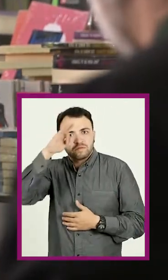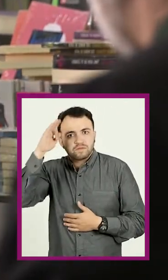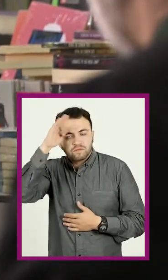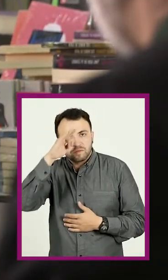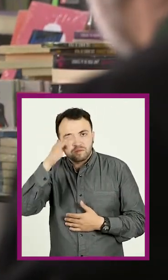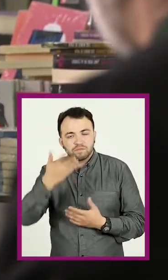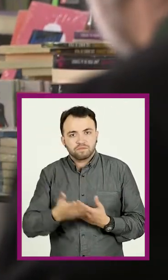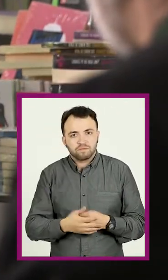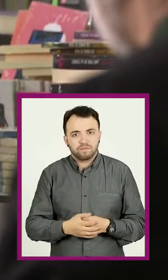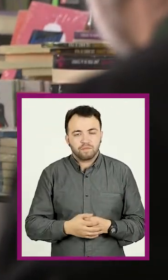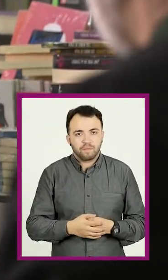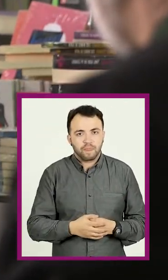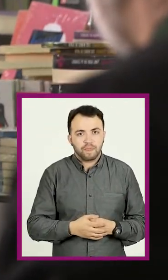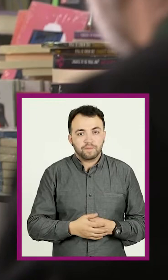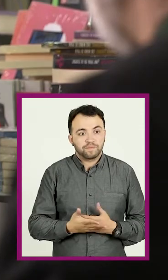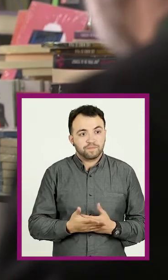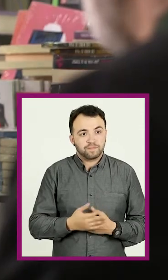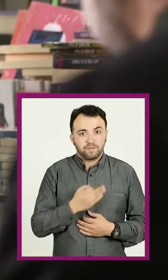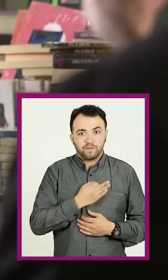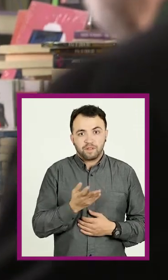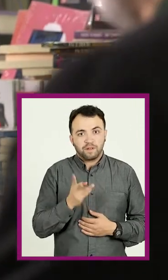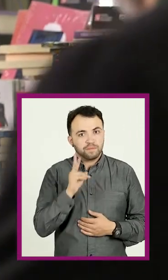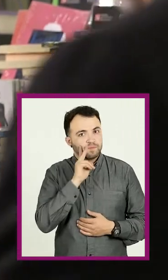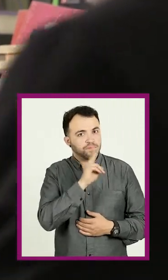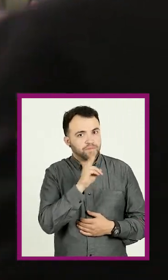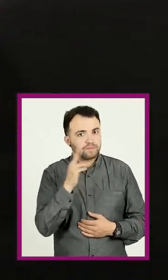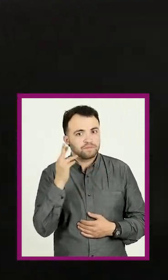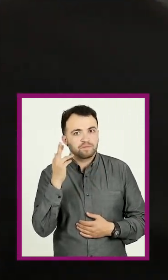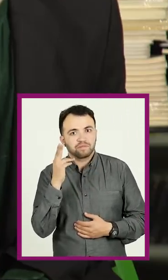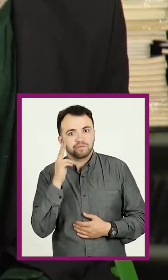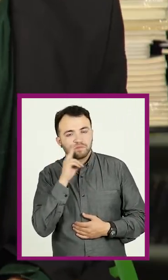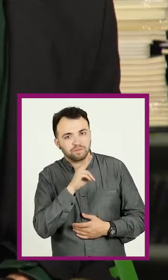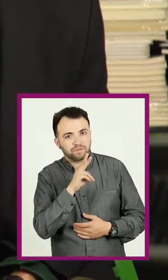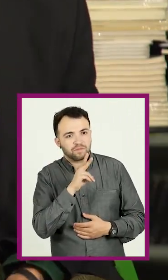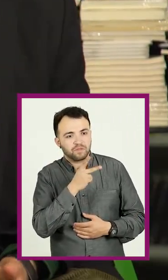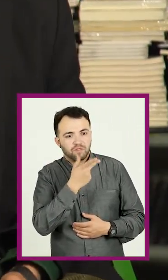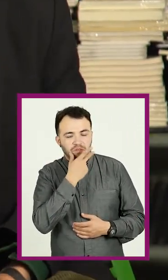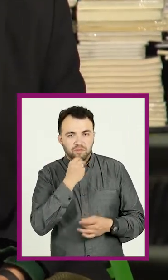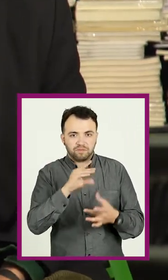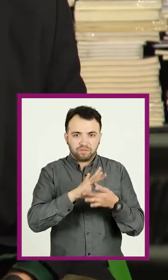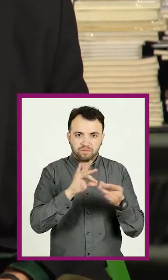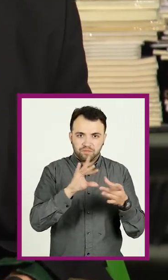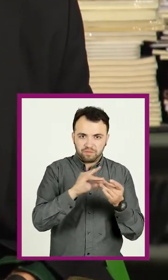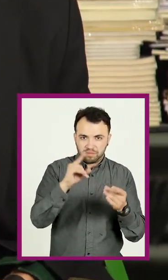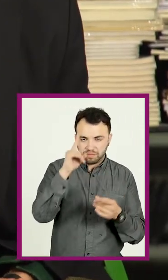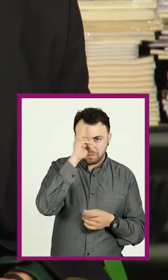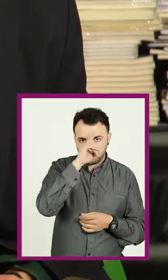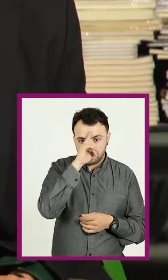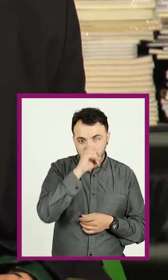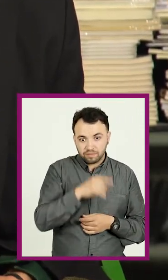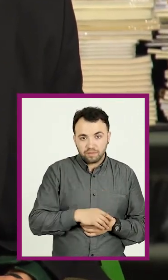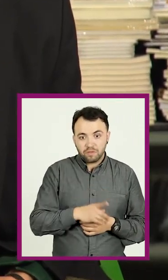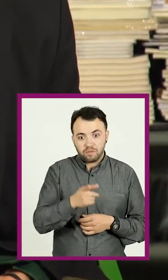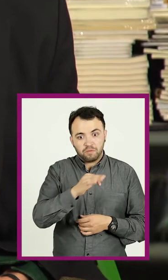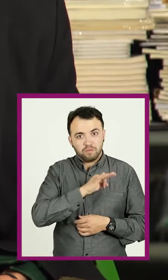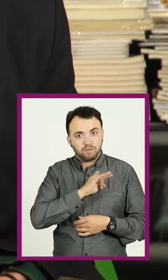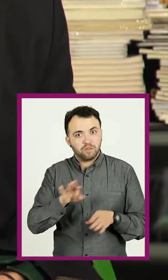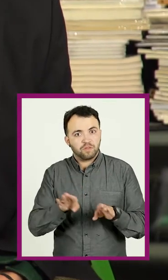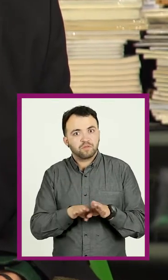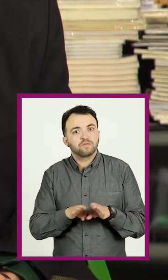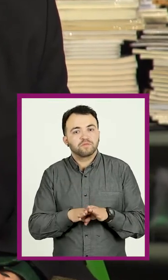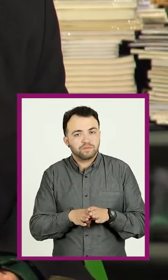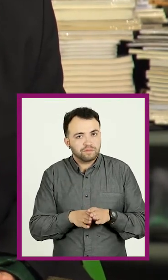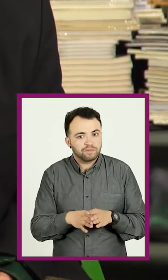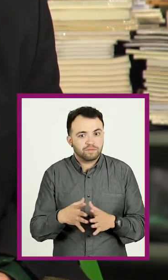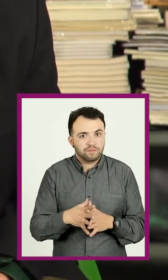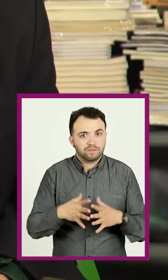que aspire a ser autónoma. Pues ya oyeron, ya escucharon, muchachas y muchachos,